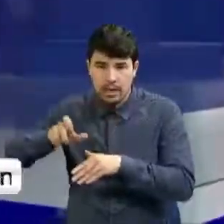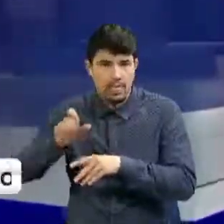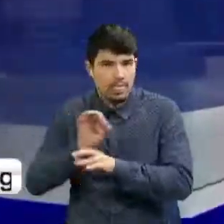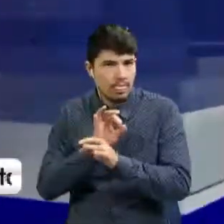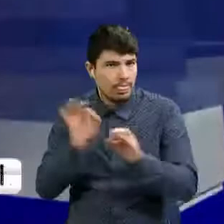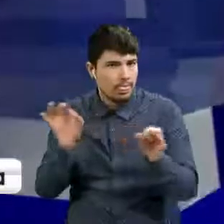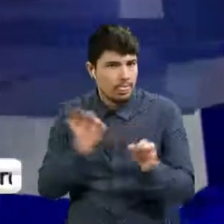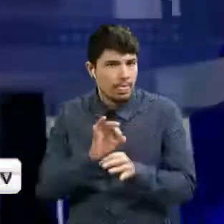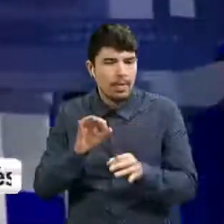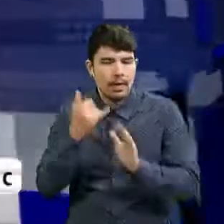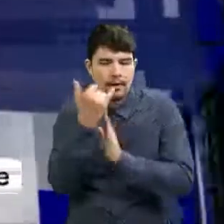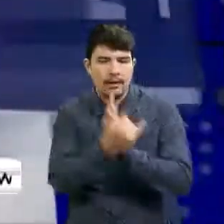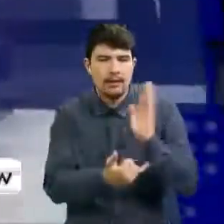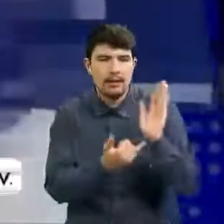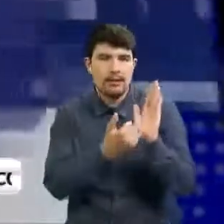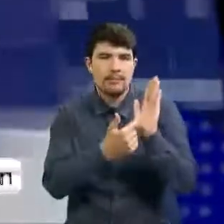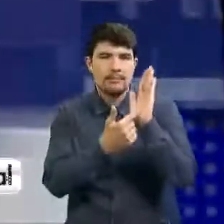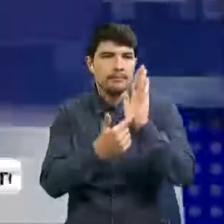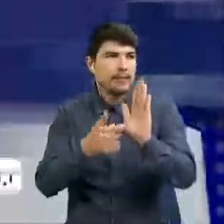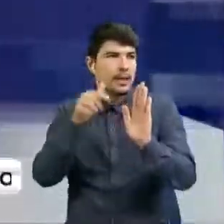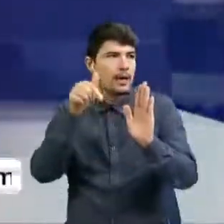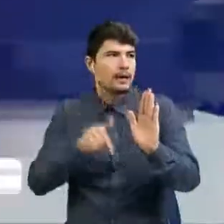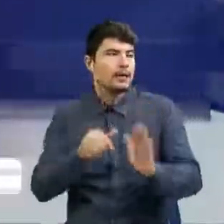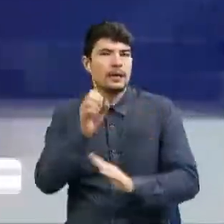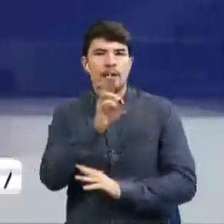nuestra imagen del día en Oriente Noticias.